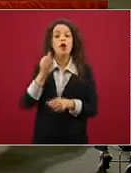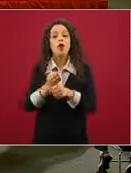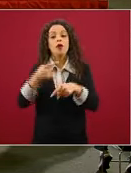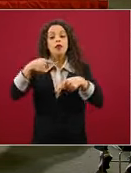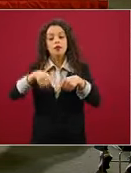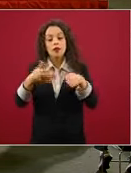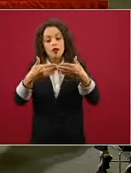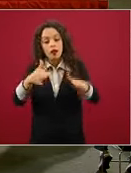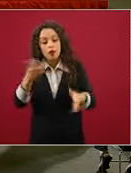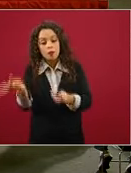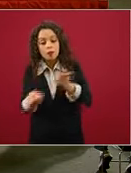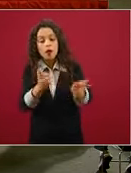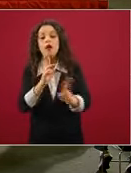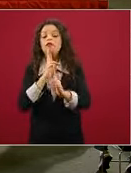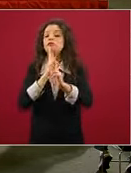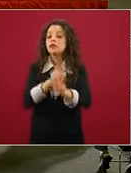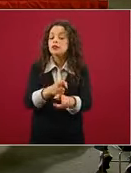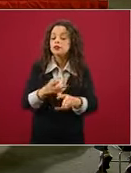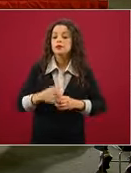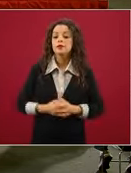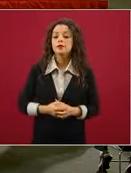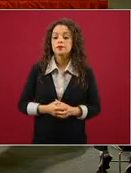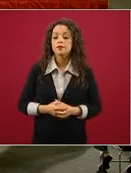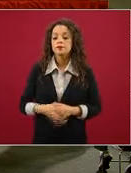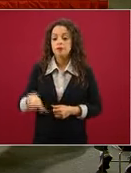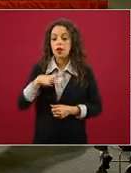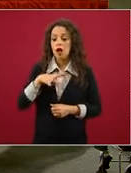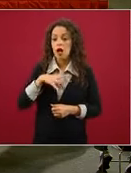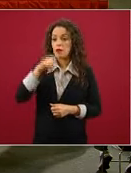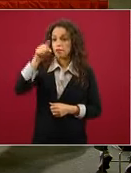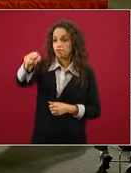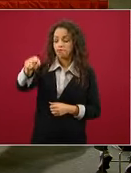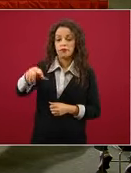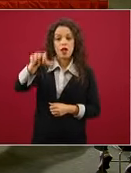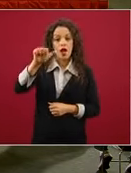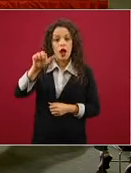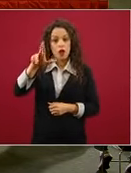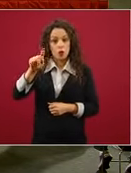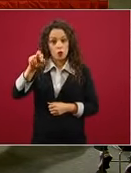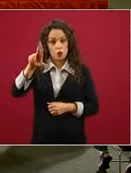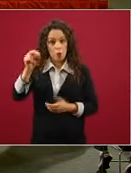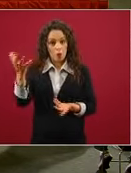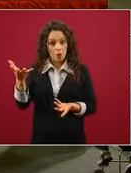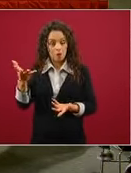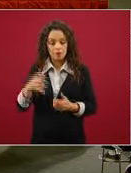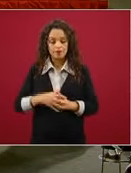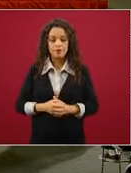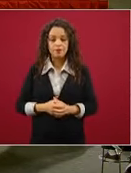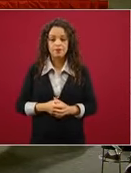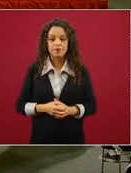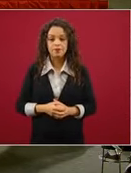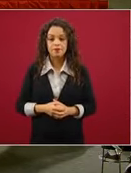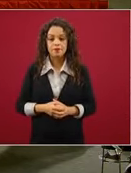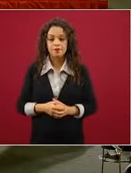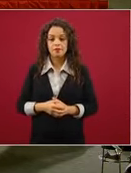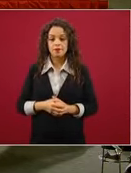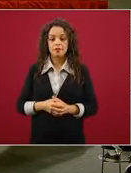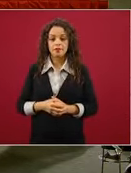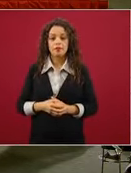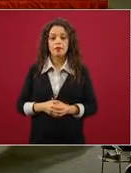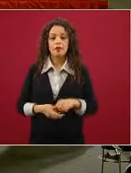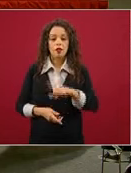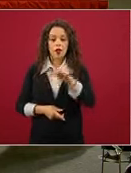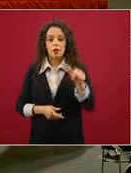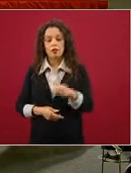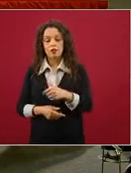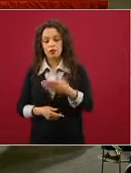preguntas y respuestas. Estaban por este lado aquí Arturo, que hace tiempo que adelante, Juan Carlos, y nos vemos uno y uno por